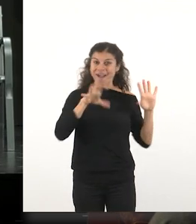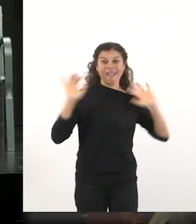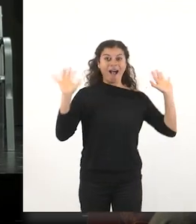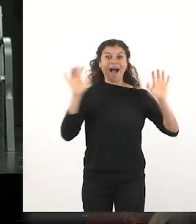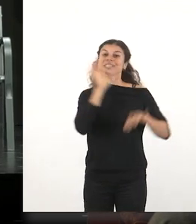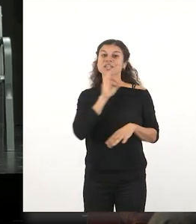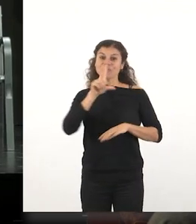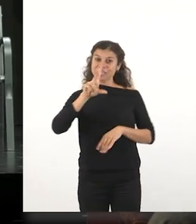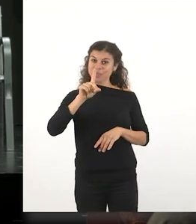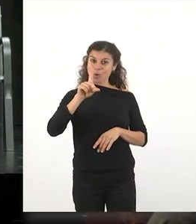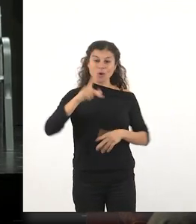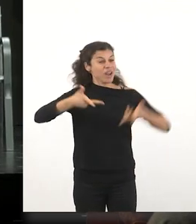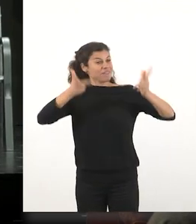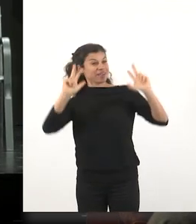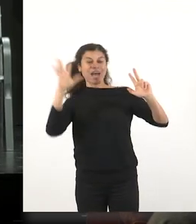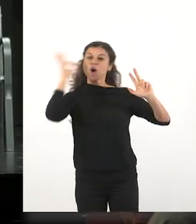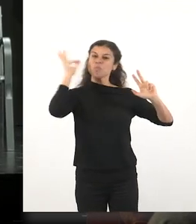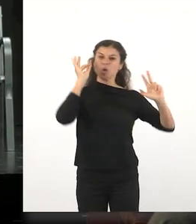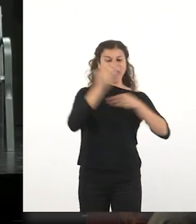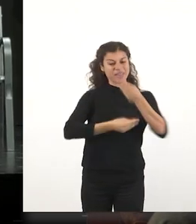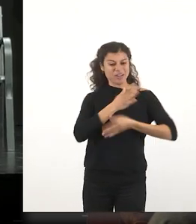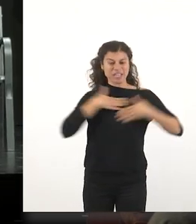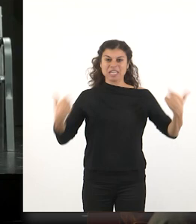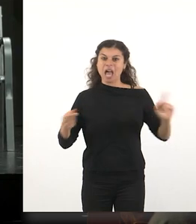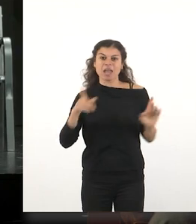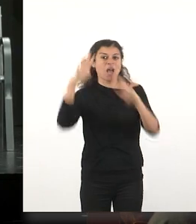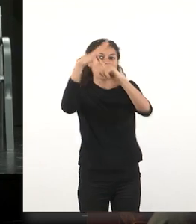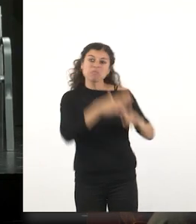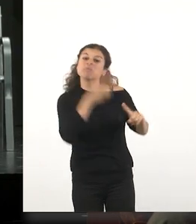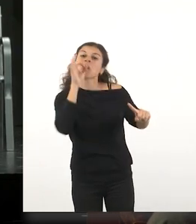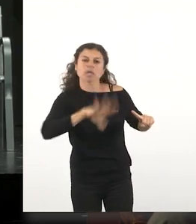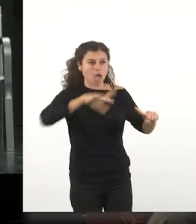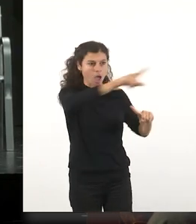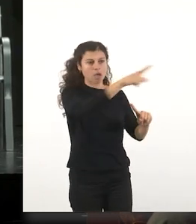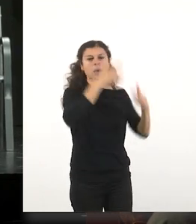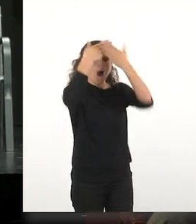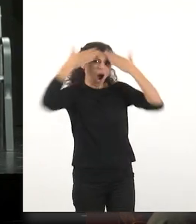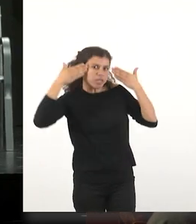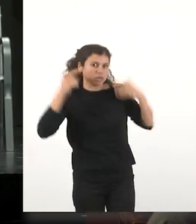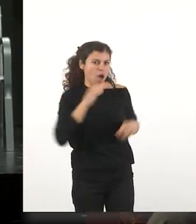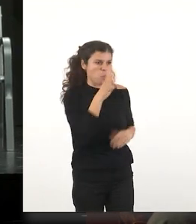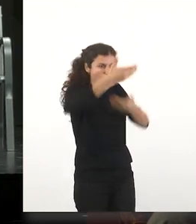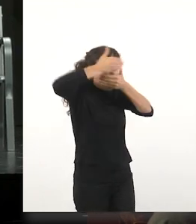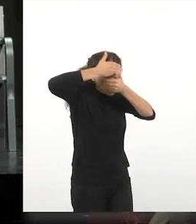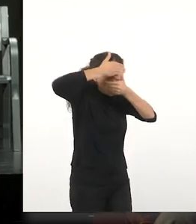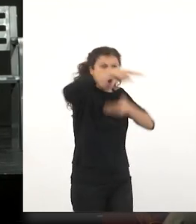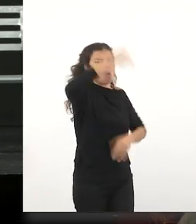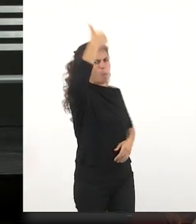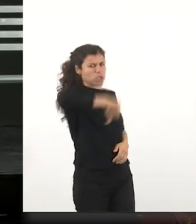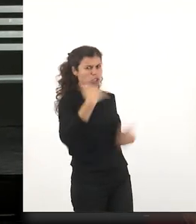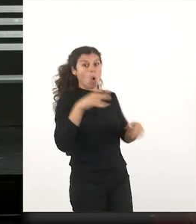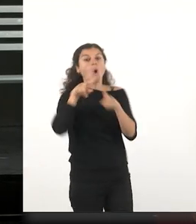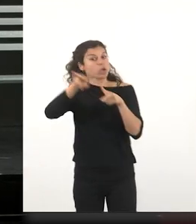las mujeres hacemos lo que nos da la gana, hija. La que están sometidas será la de Afganistán. ¿No ves que tienen un burka puesto? Eso sí que es machismo, hija. O estarán sometidas